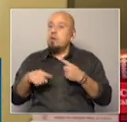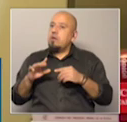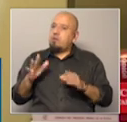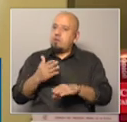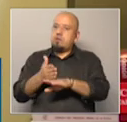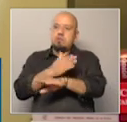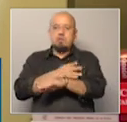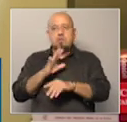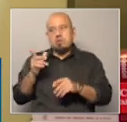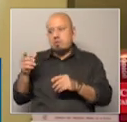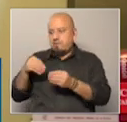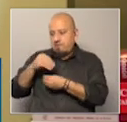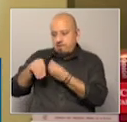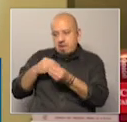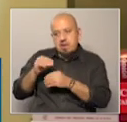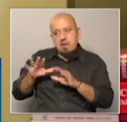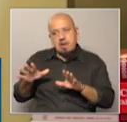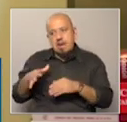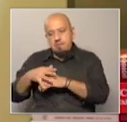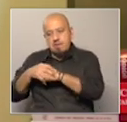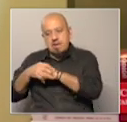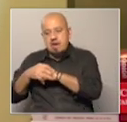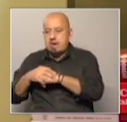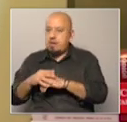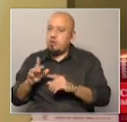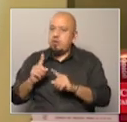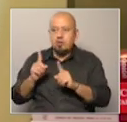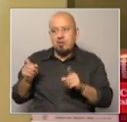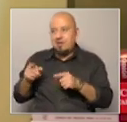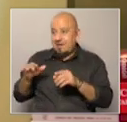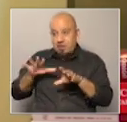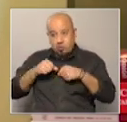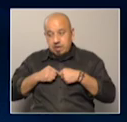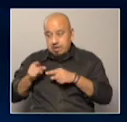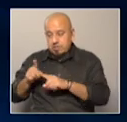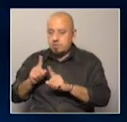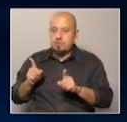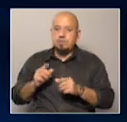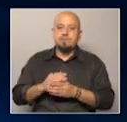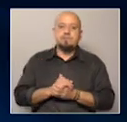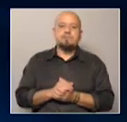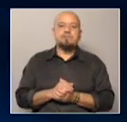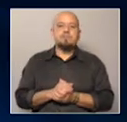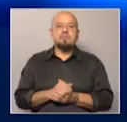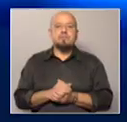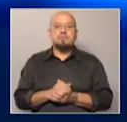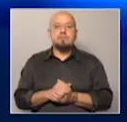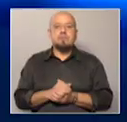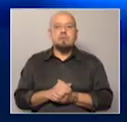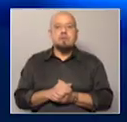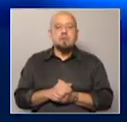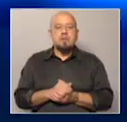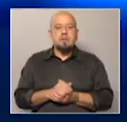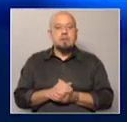que aquel que ingresa como familia de acogida no está preparado para la adopción. Bien, hablemos